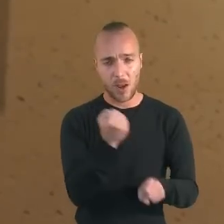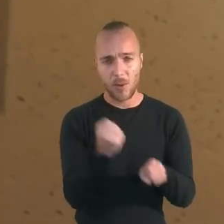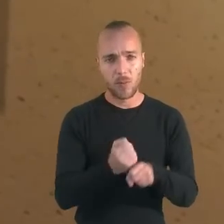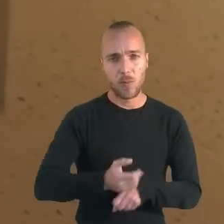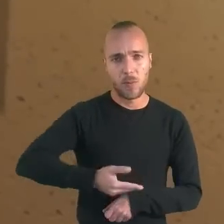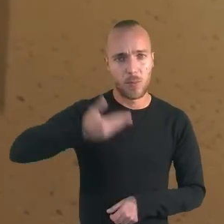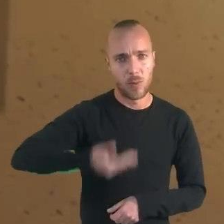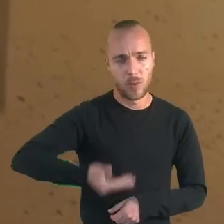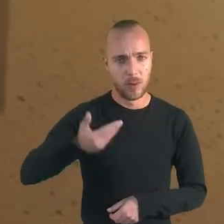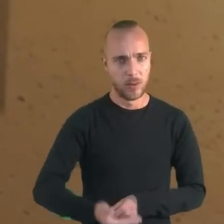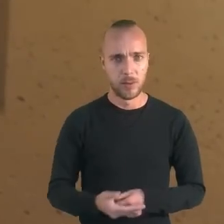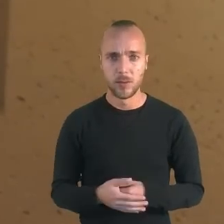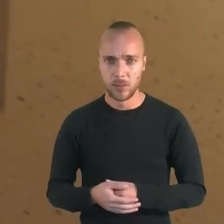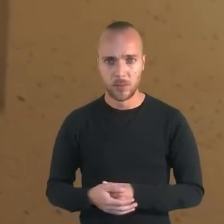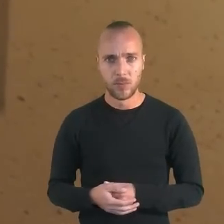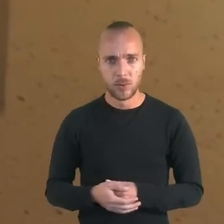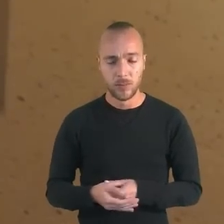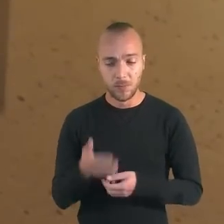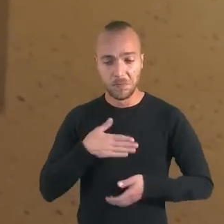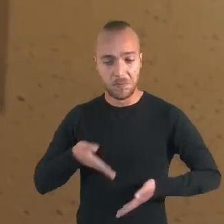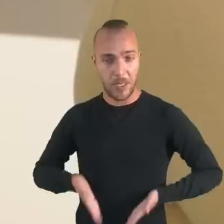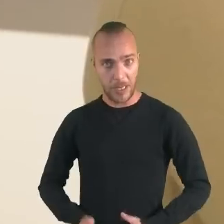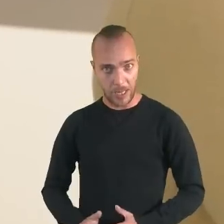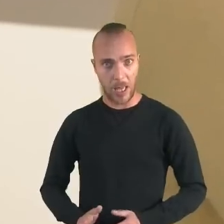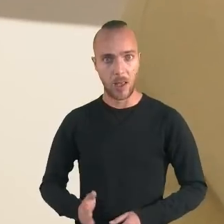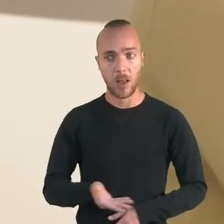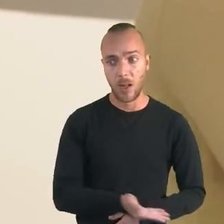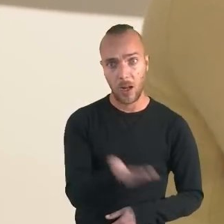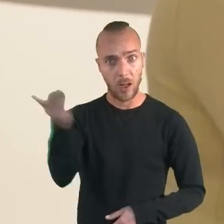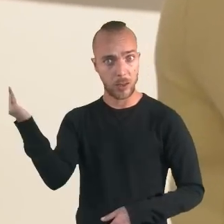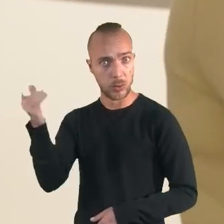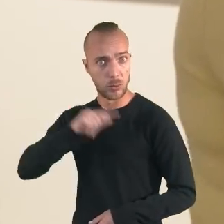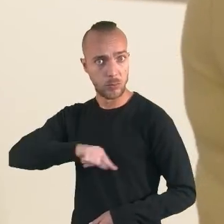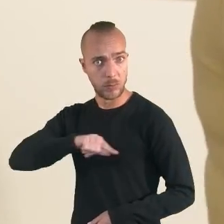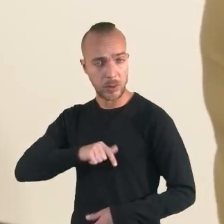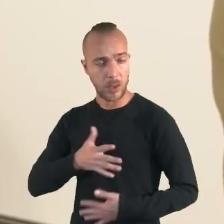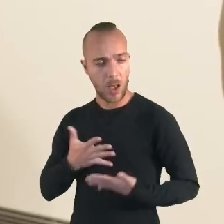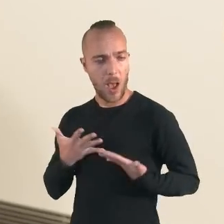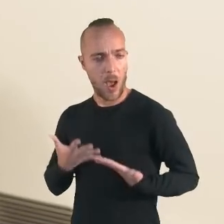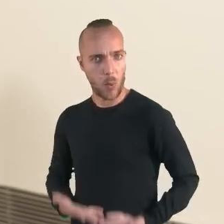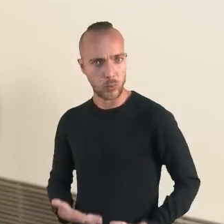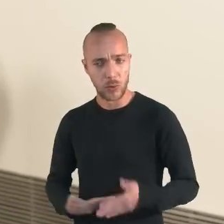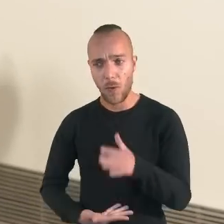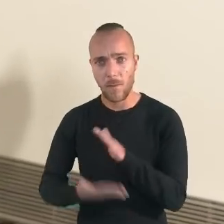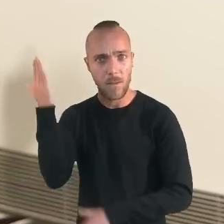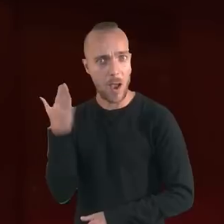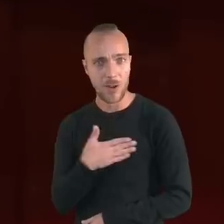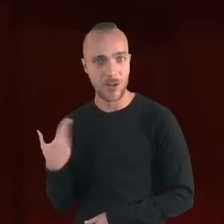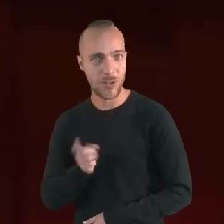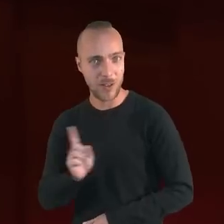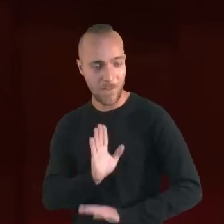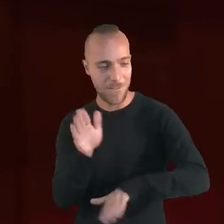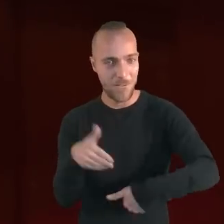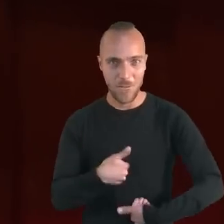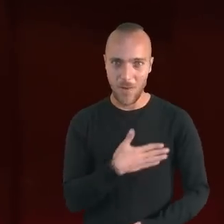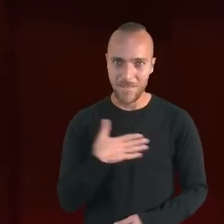los niveles. Es una tarea importantísima. O sea, que mi hija, pero que todos los demás hijos se